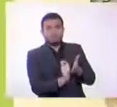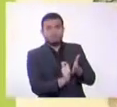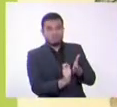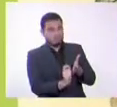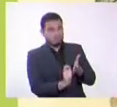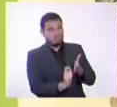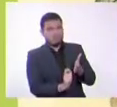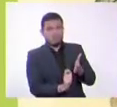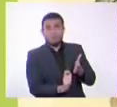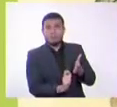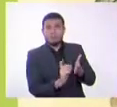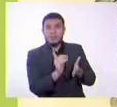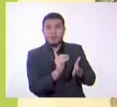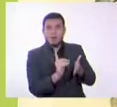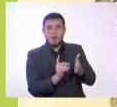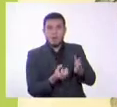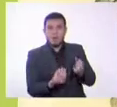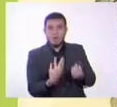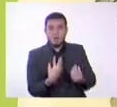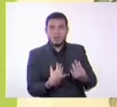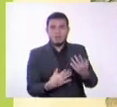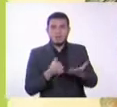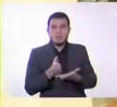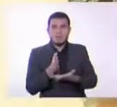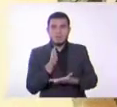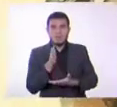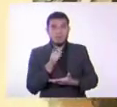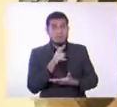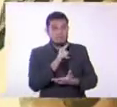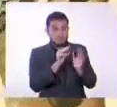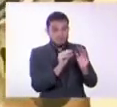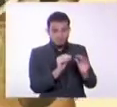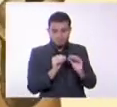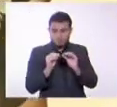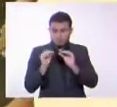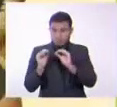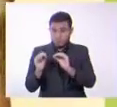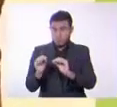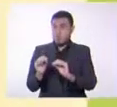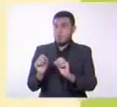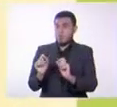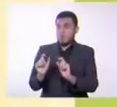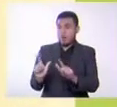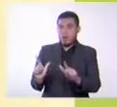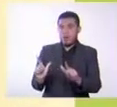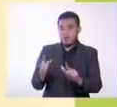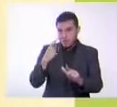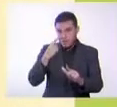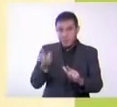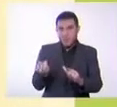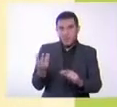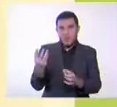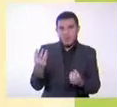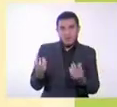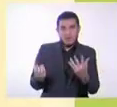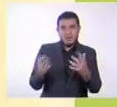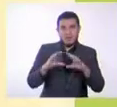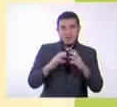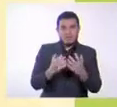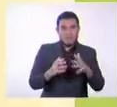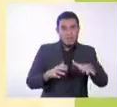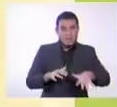y dibujaban plantas y animales, de los cuales se asombraban al ver nuevos especímenes en regiones